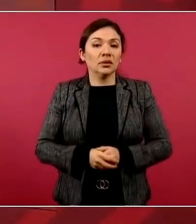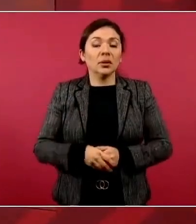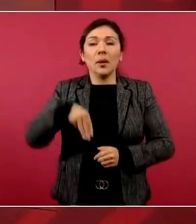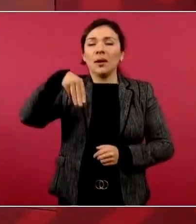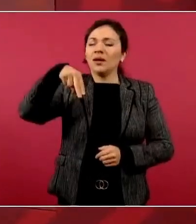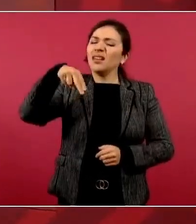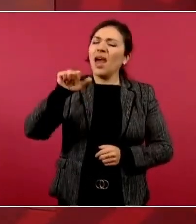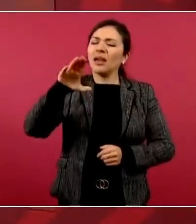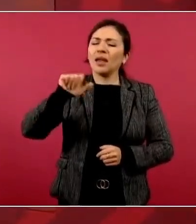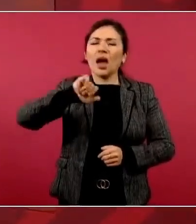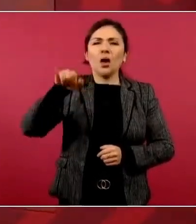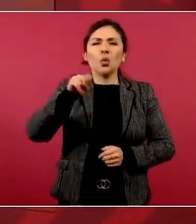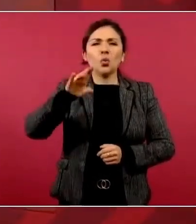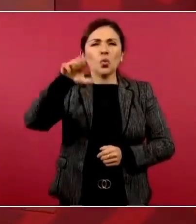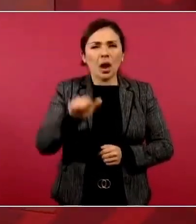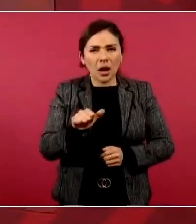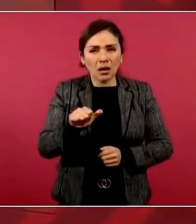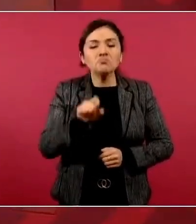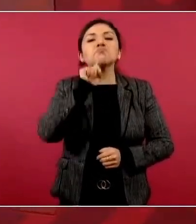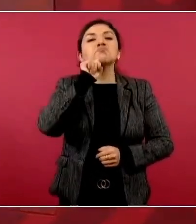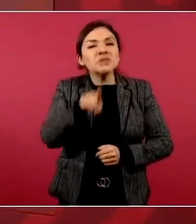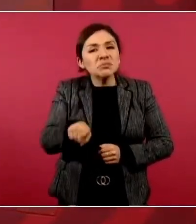Nacajuca es náhuatl.